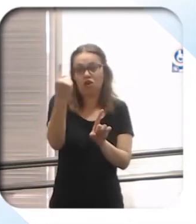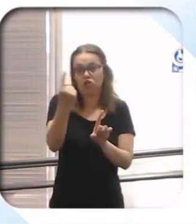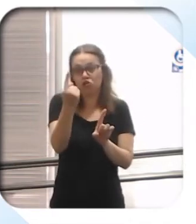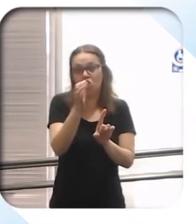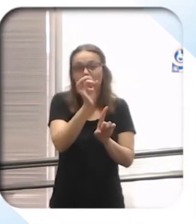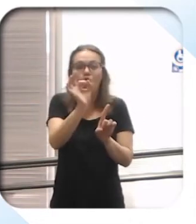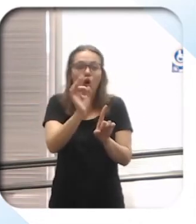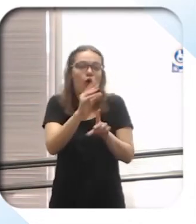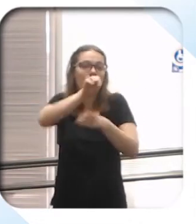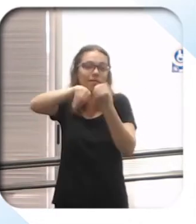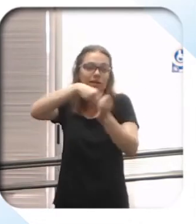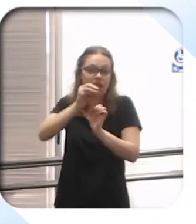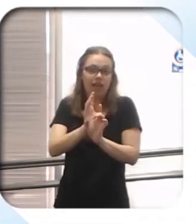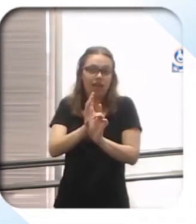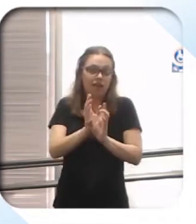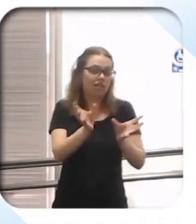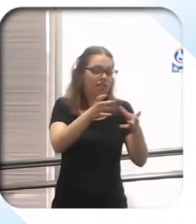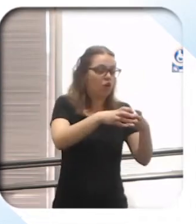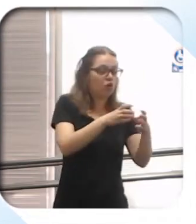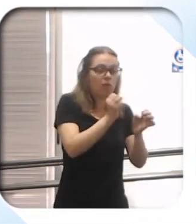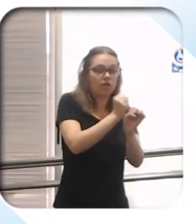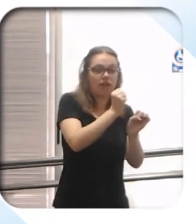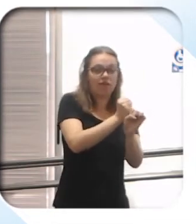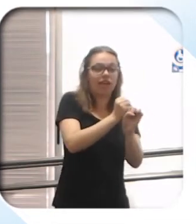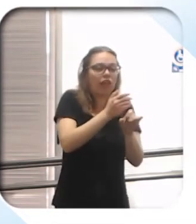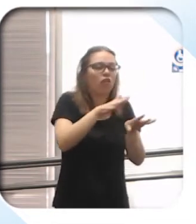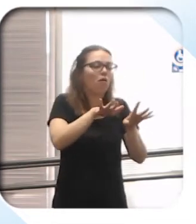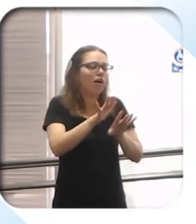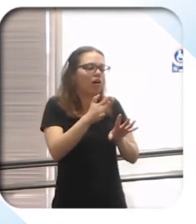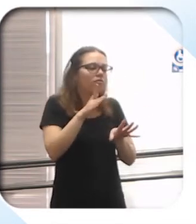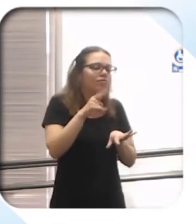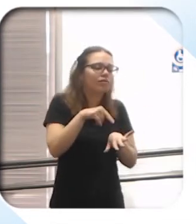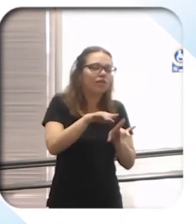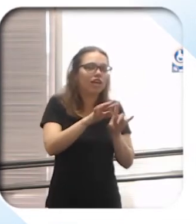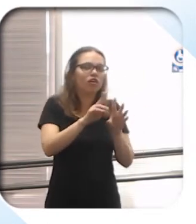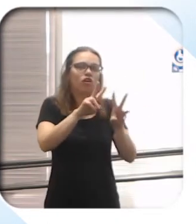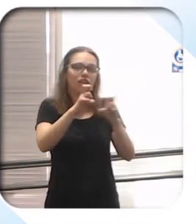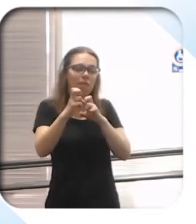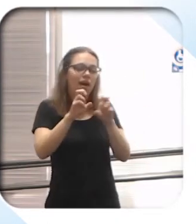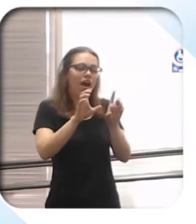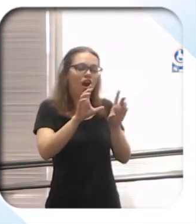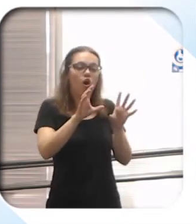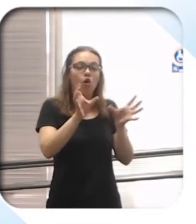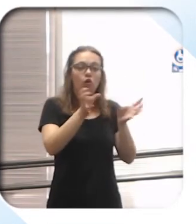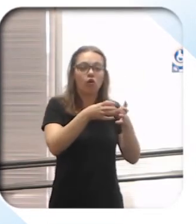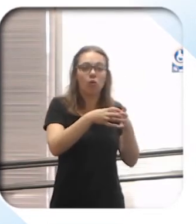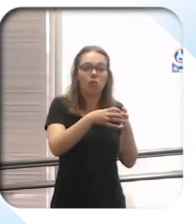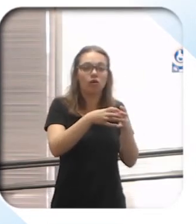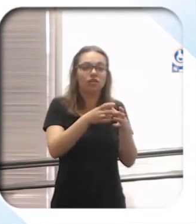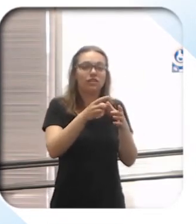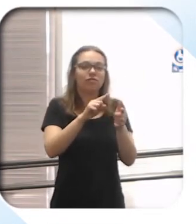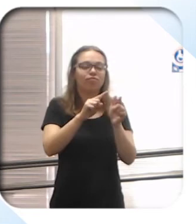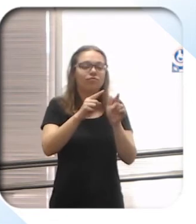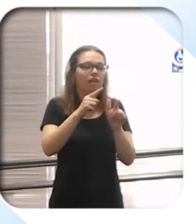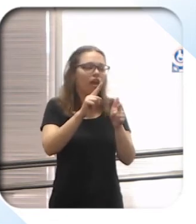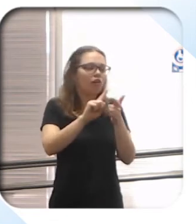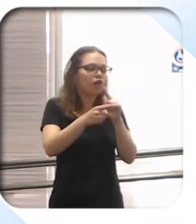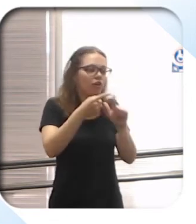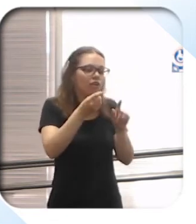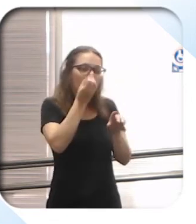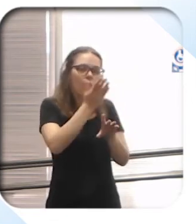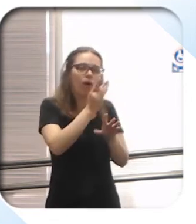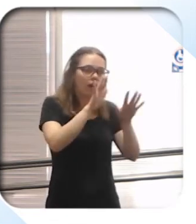demanda. Significa que si ellos están en el grupo trabajando, se va viendo todo lo que es la dinámica del grupo, se coordina para que todos tengan una